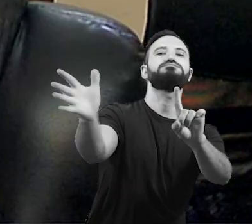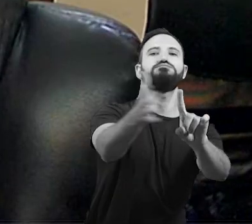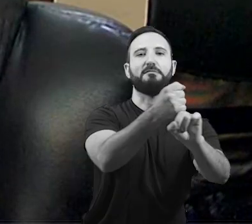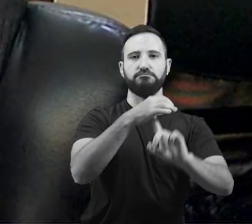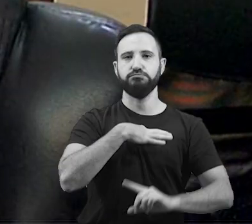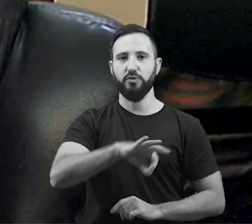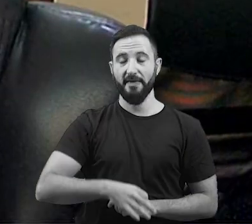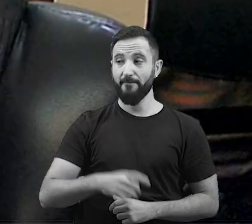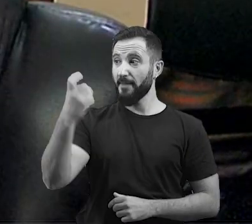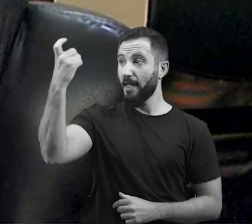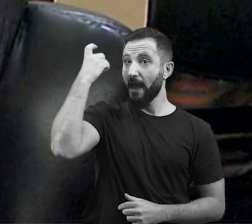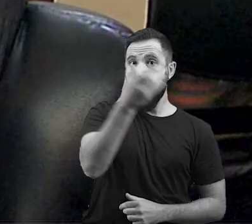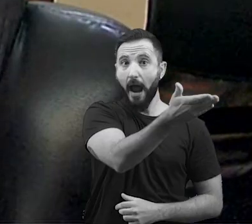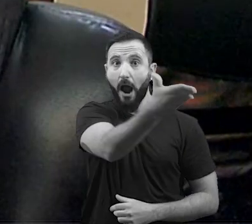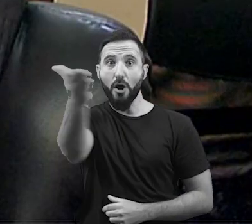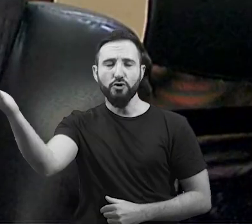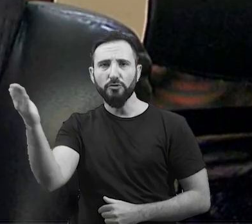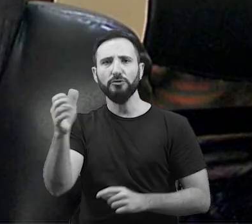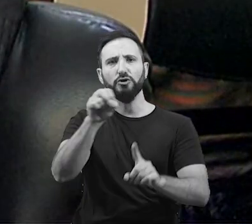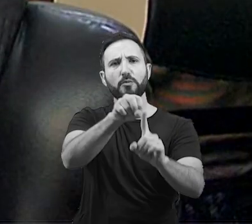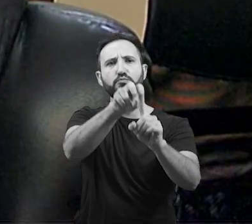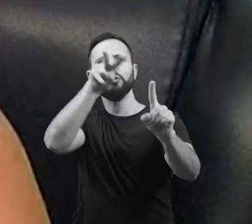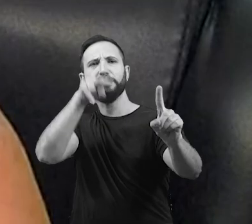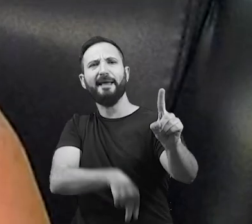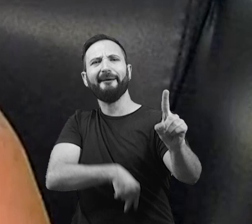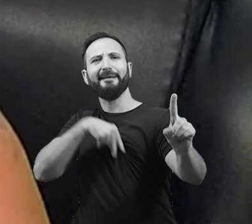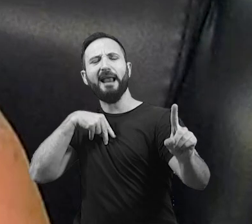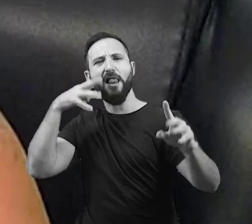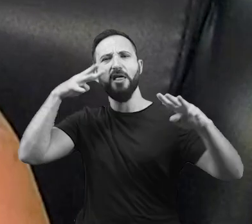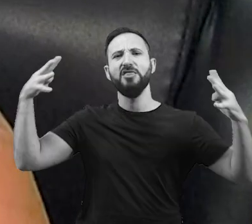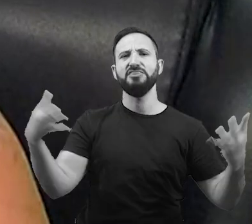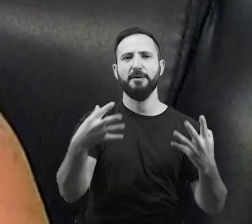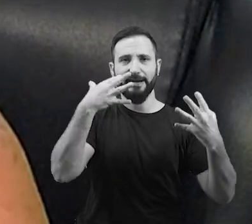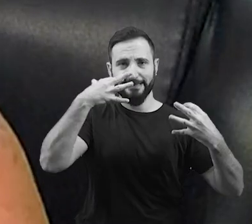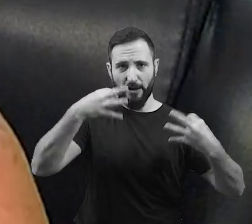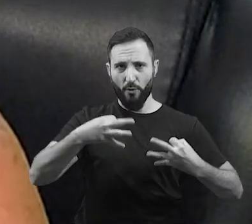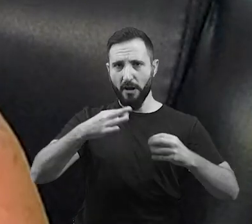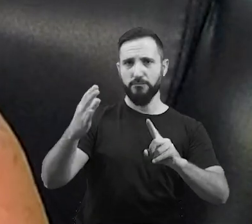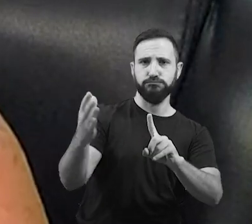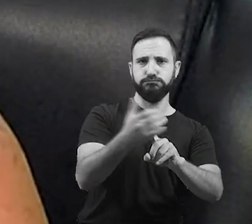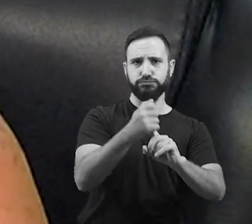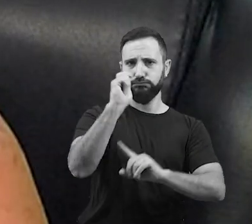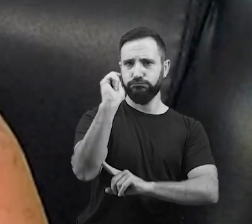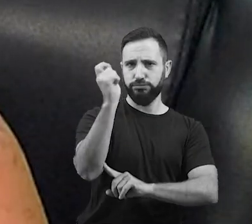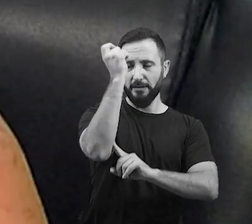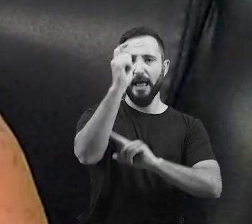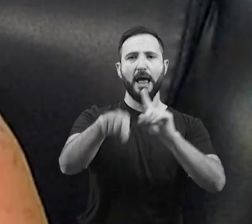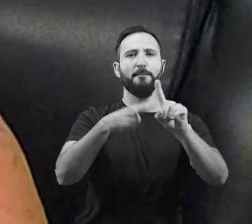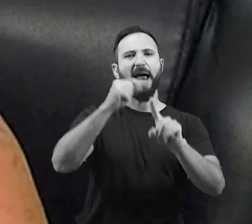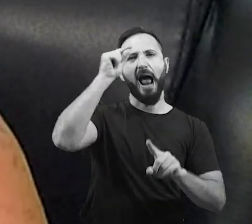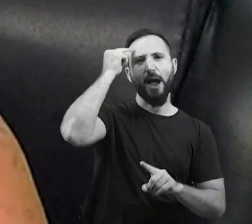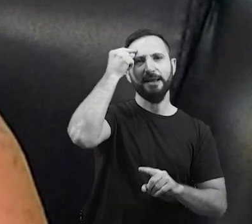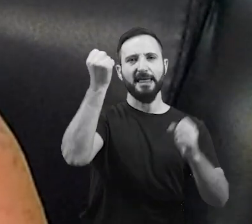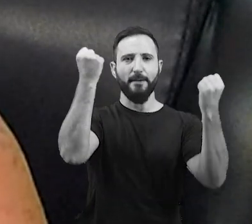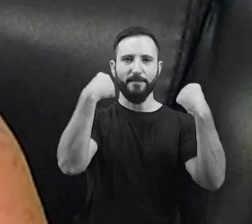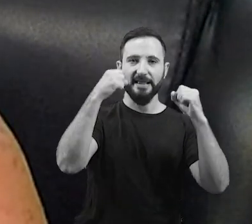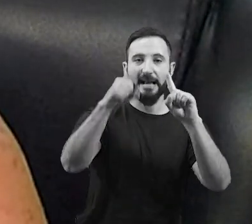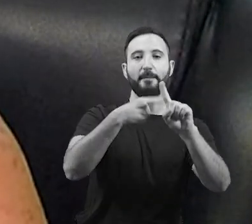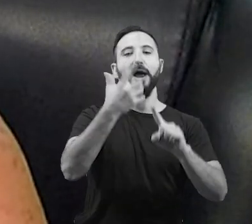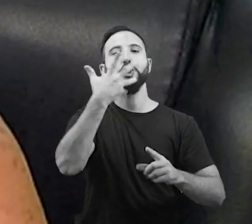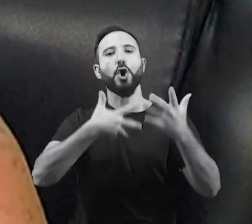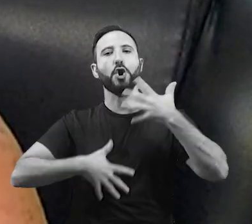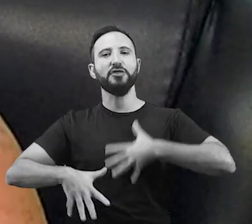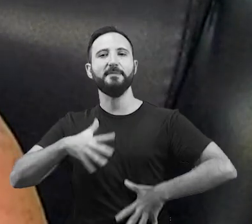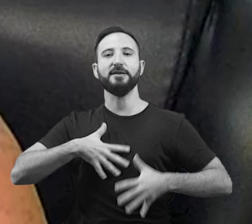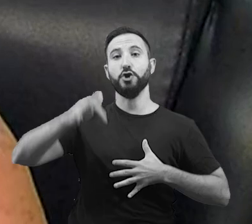logrado adquirir una visión general de la ciberseguridad. Han obtenido habilidades prácticas y conocimientos teóricos que les permitirán